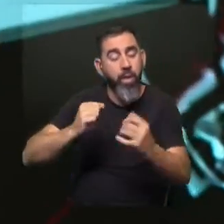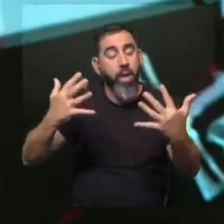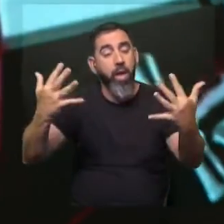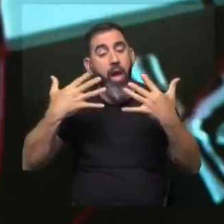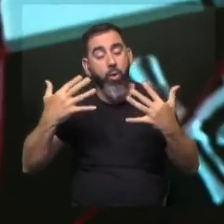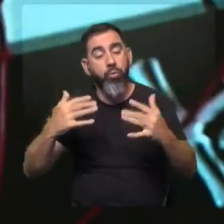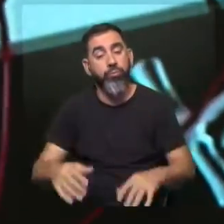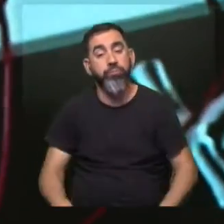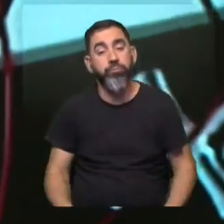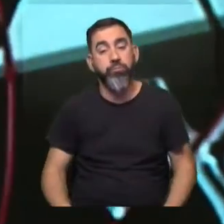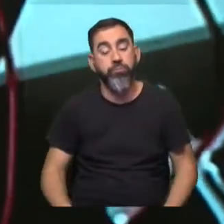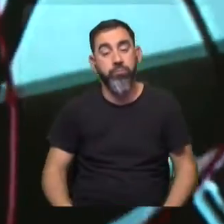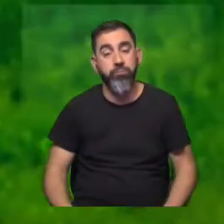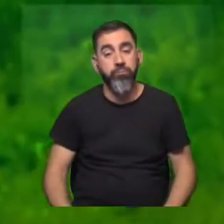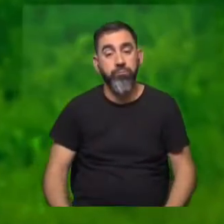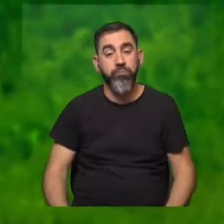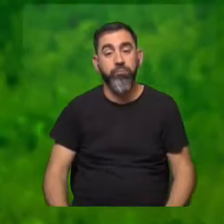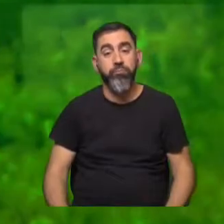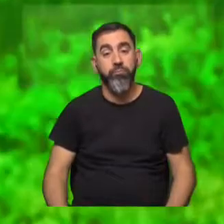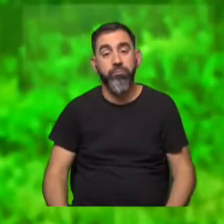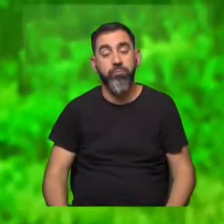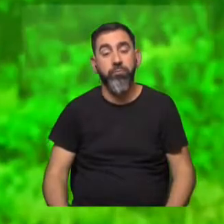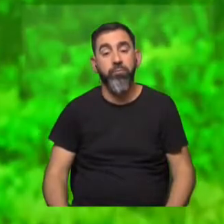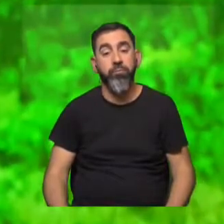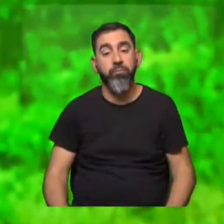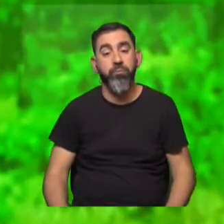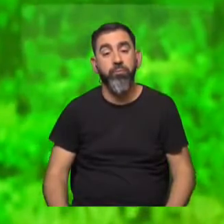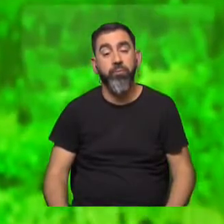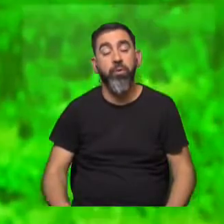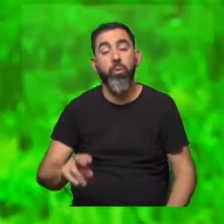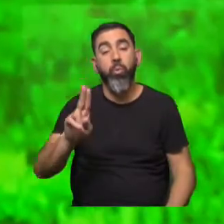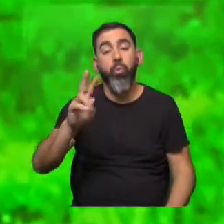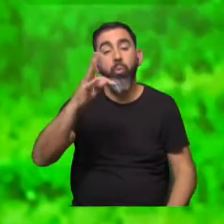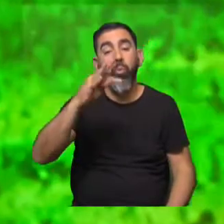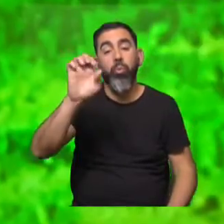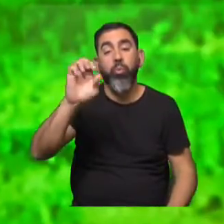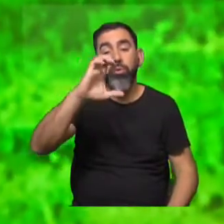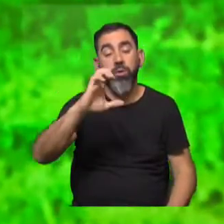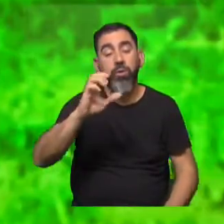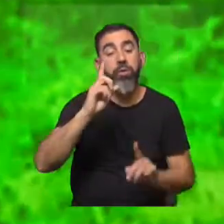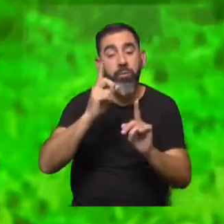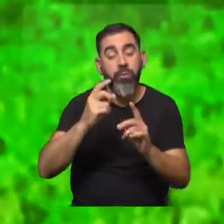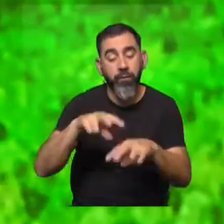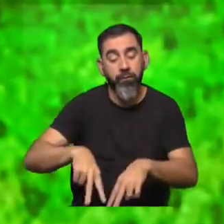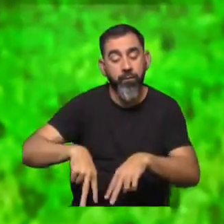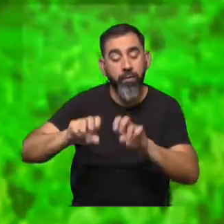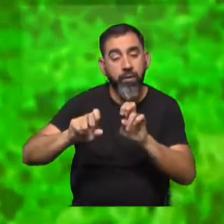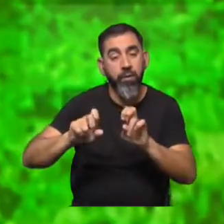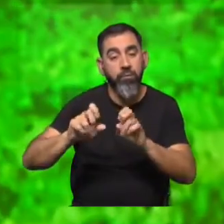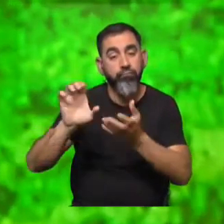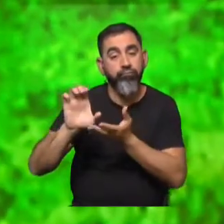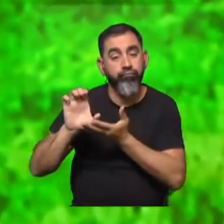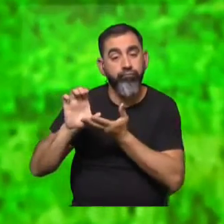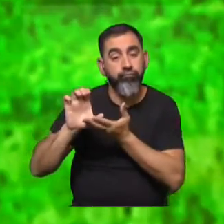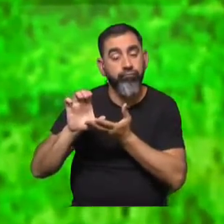y además, para sumarle a esto, y lo vamos a ver en la segunda parte del informe, en UTEC se está trabajando en maneras para hacerlo con inversiones un